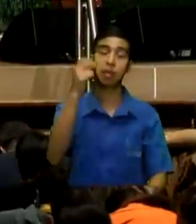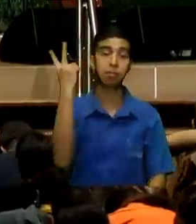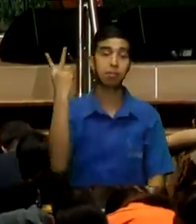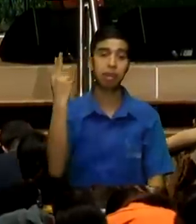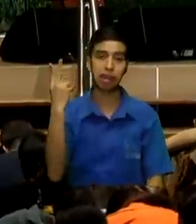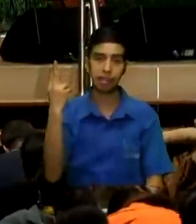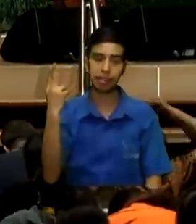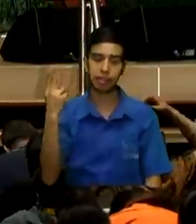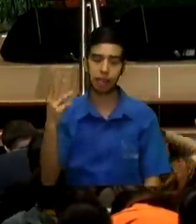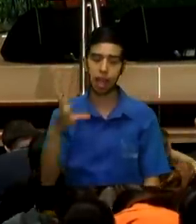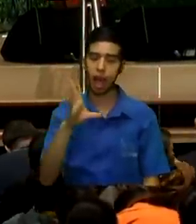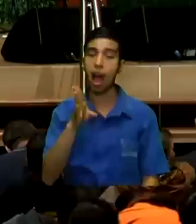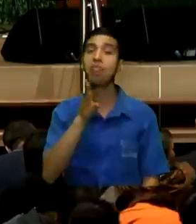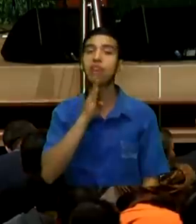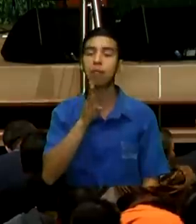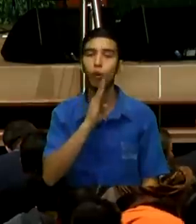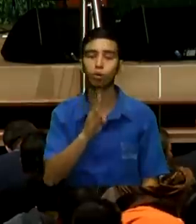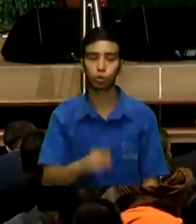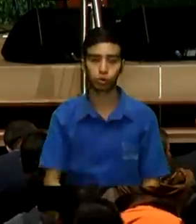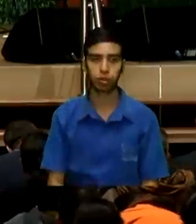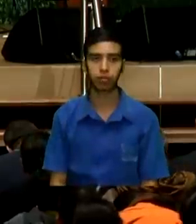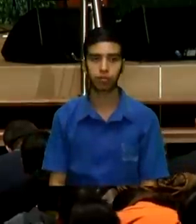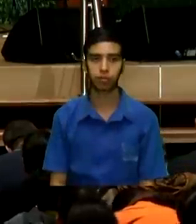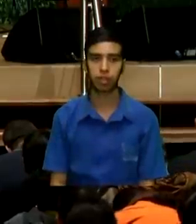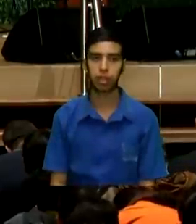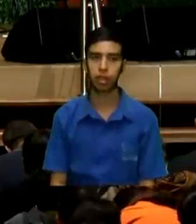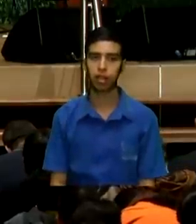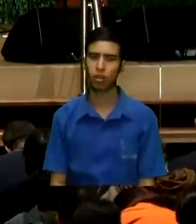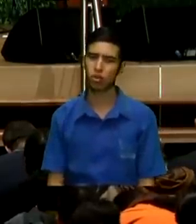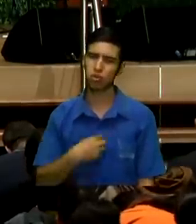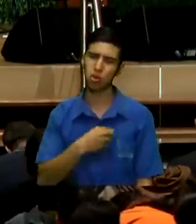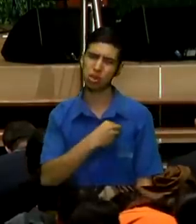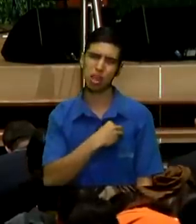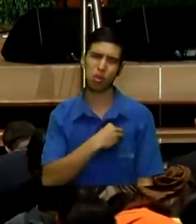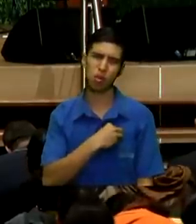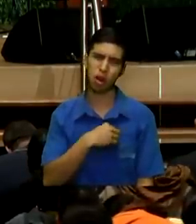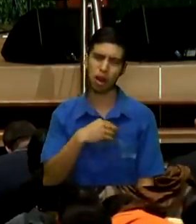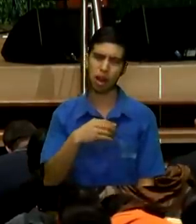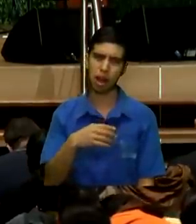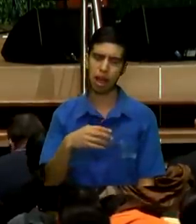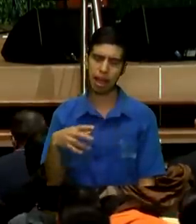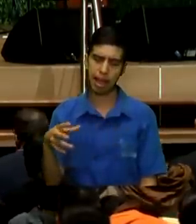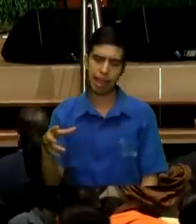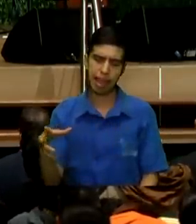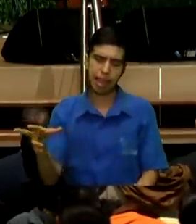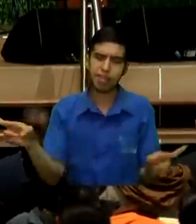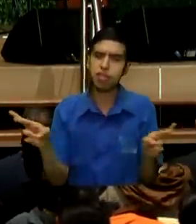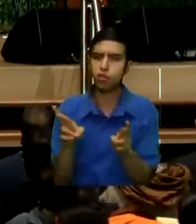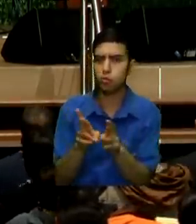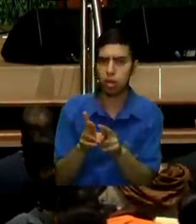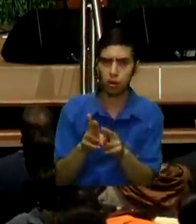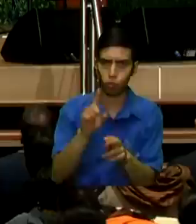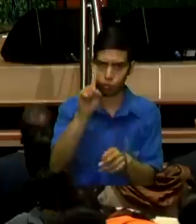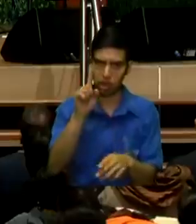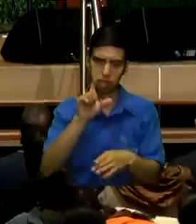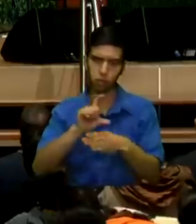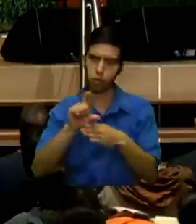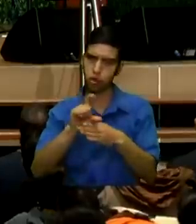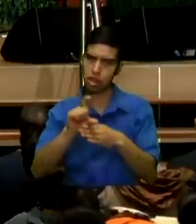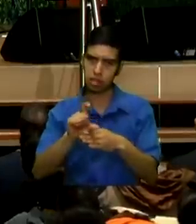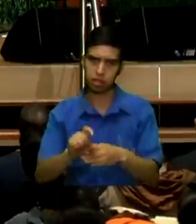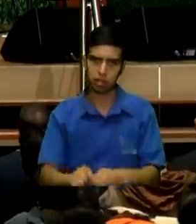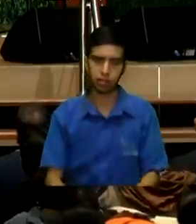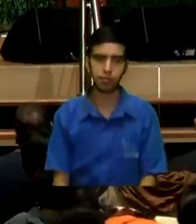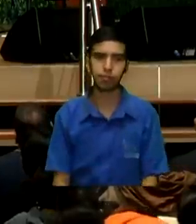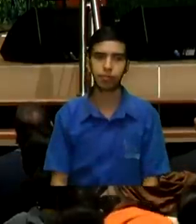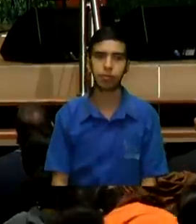abordando, yo quisiera retomar algunos pensamientos, solamente algunos pensamientos. No voy a hablar de las bendiciones